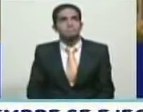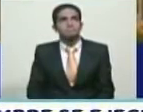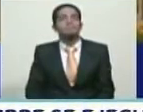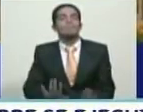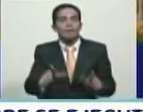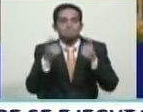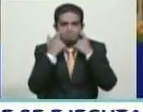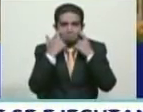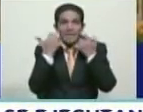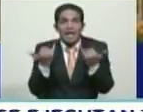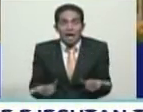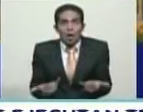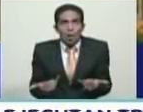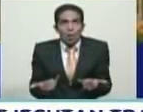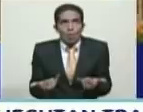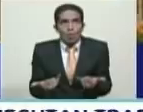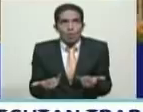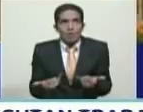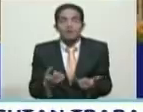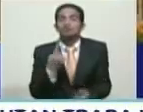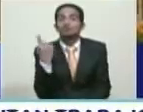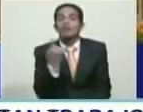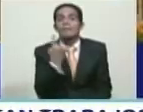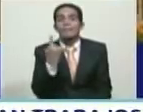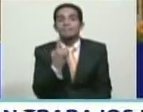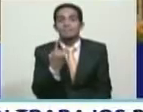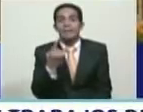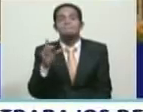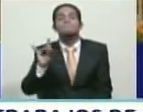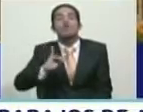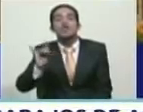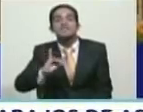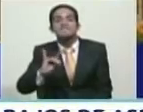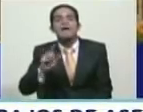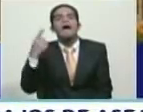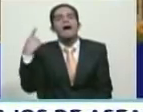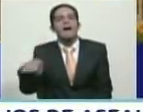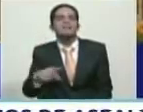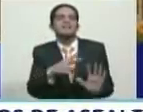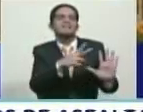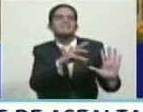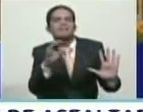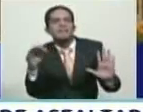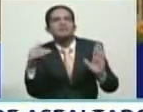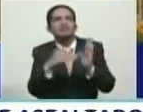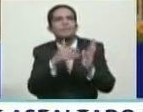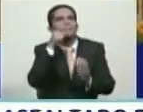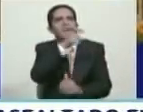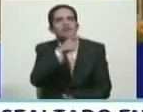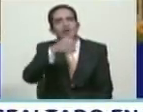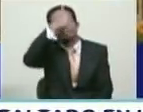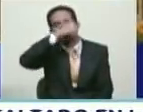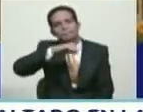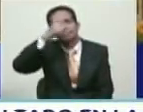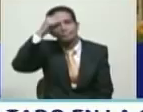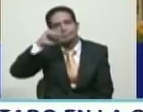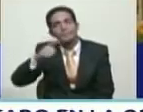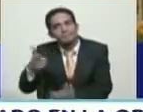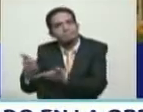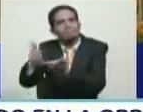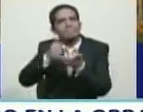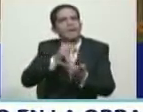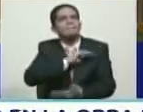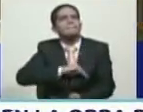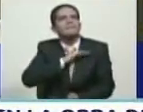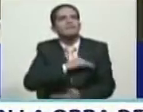ahora solo en Bolivia 700.000 operados gratuitamente con el programa Misión Milagro. Muchas